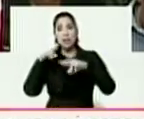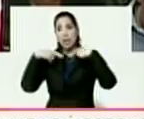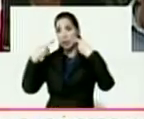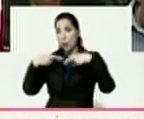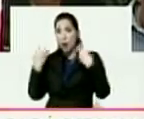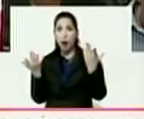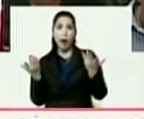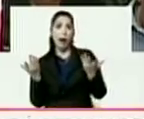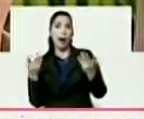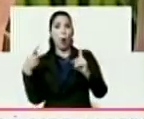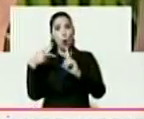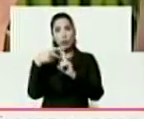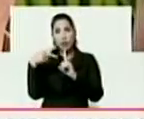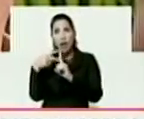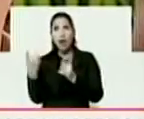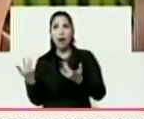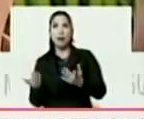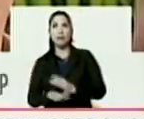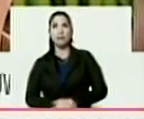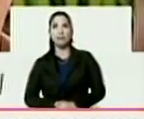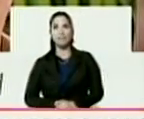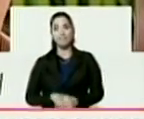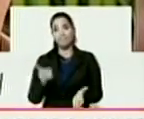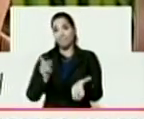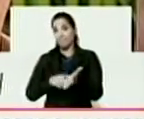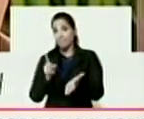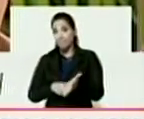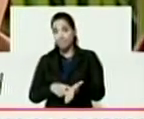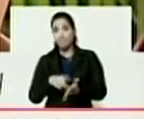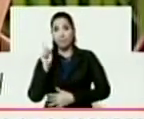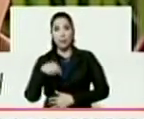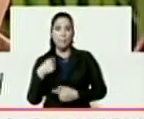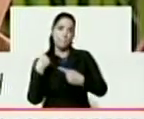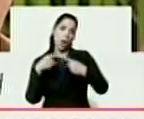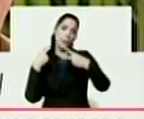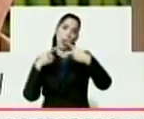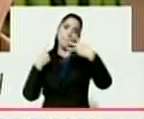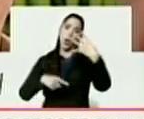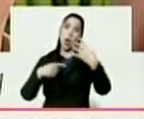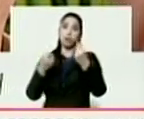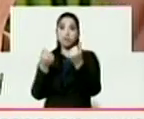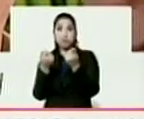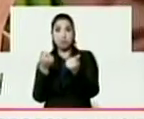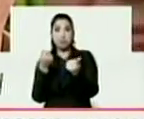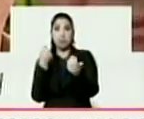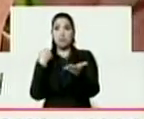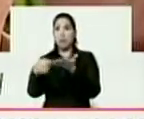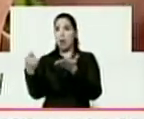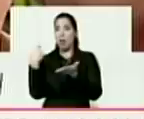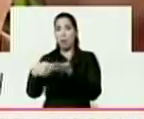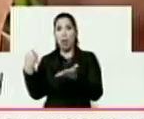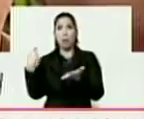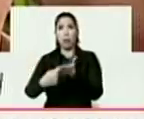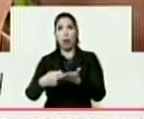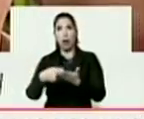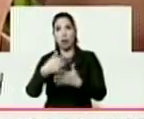un hotel en alquileres etcétera etcétera en drogas